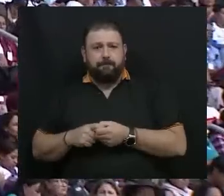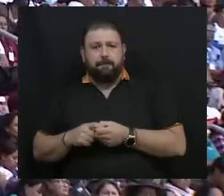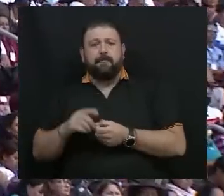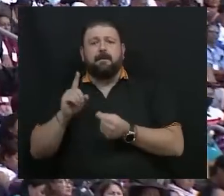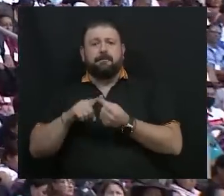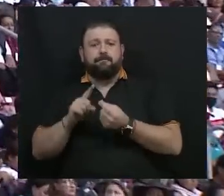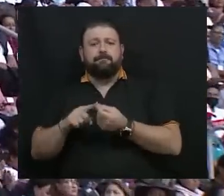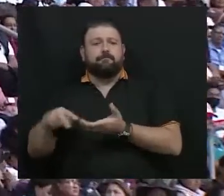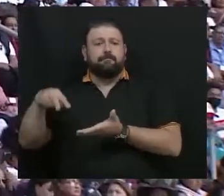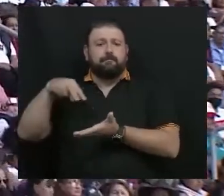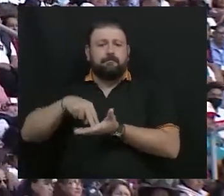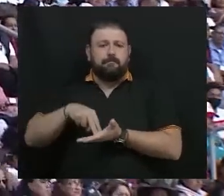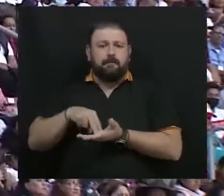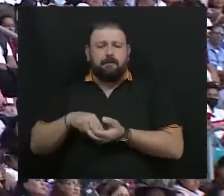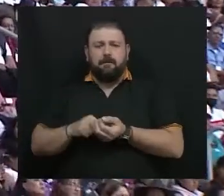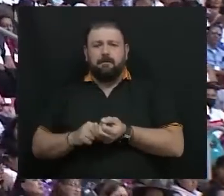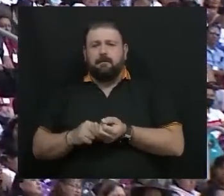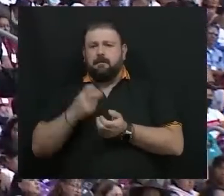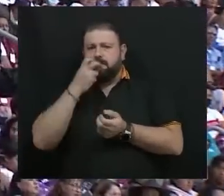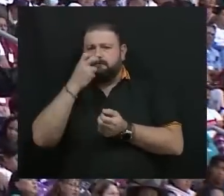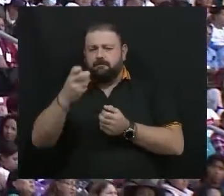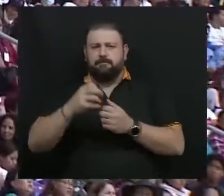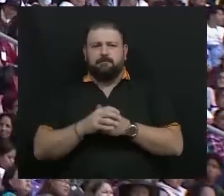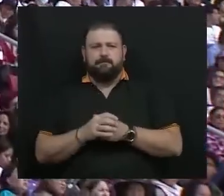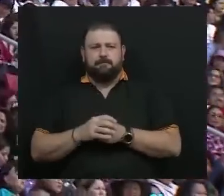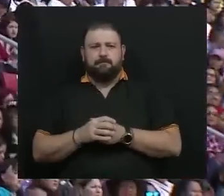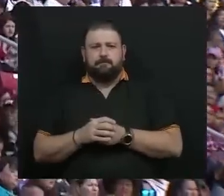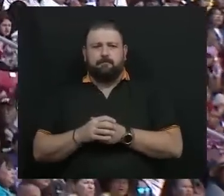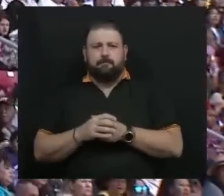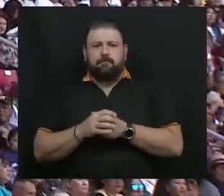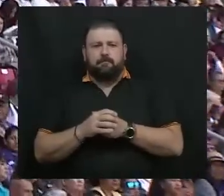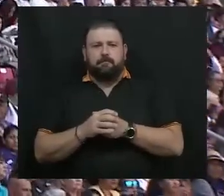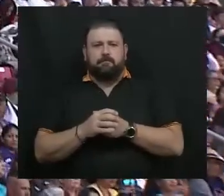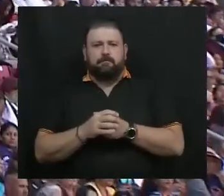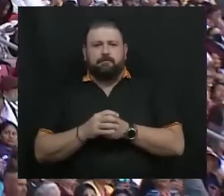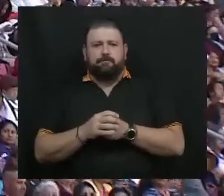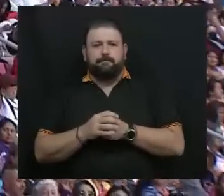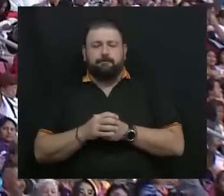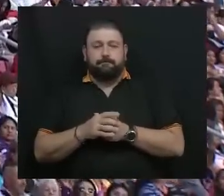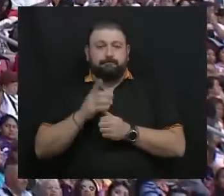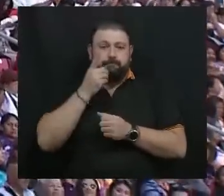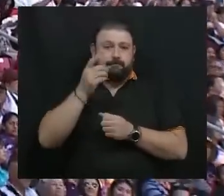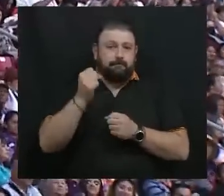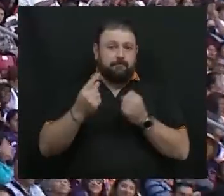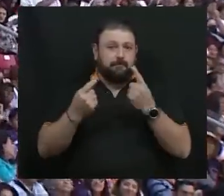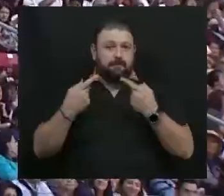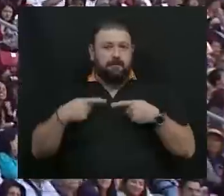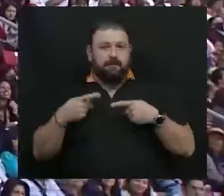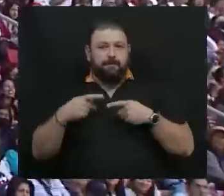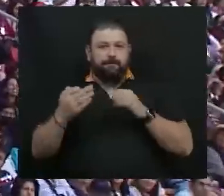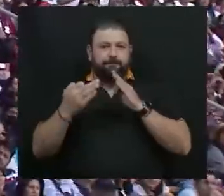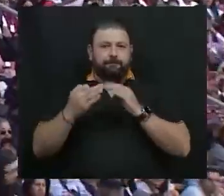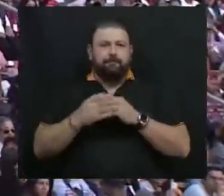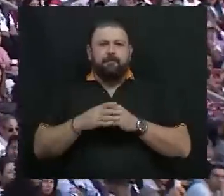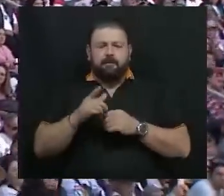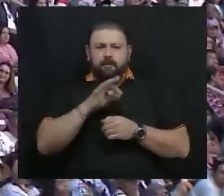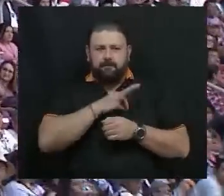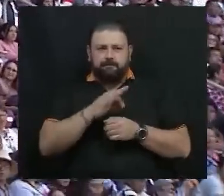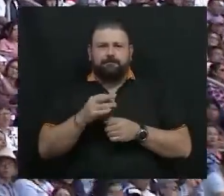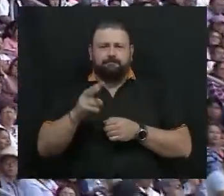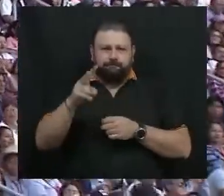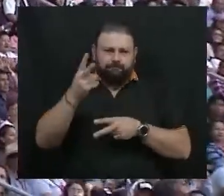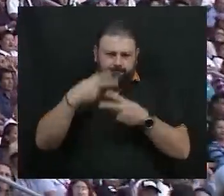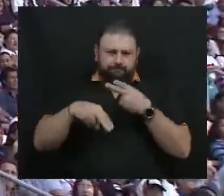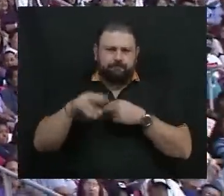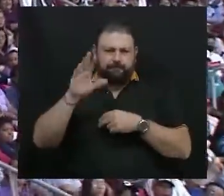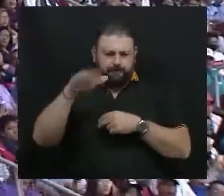pie y gritar? ¿Allá? ¿Tú? Aquí al frente tenemos a la amiga. ¿Me pueden ayudar? Ven para acá,